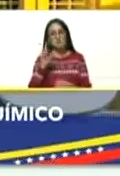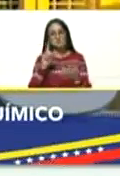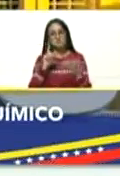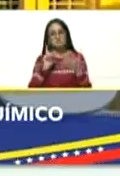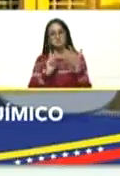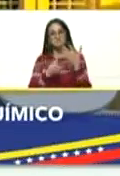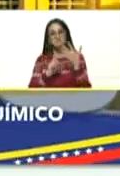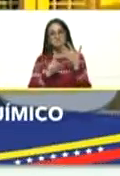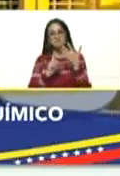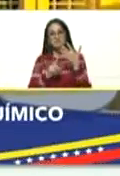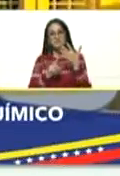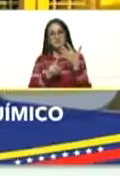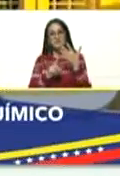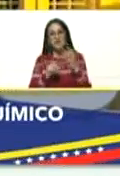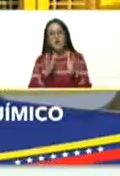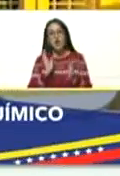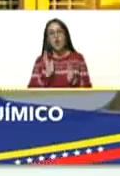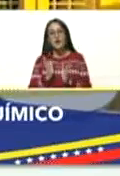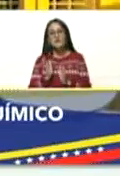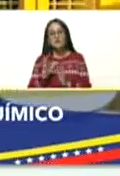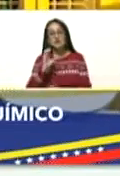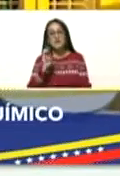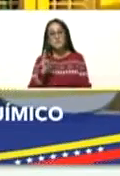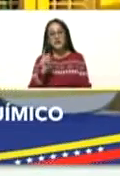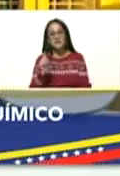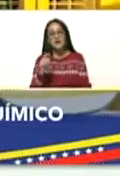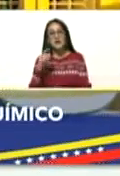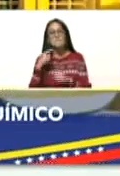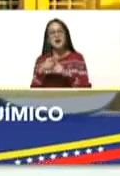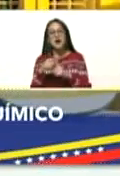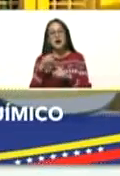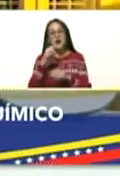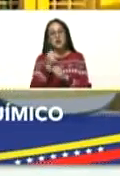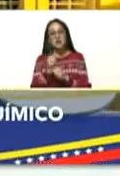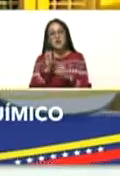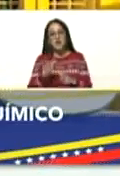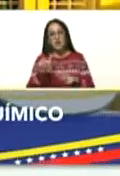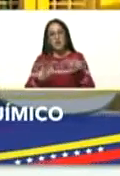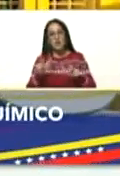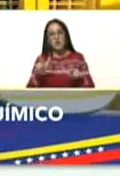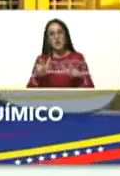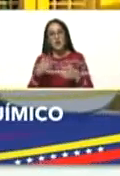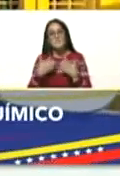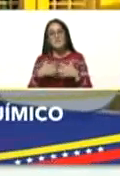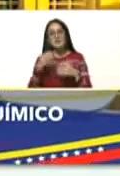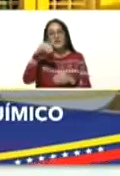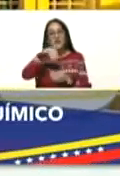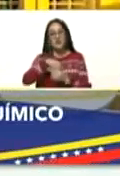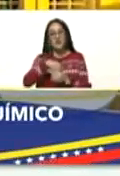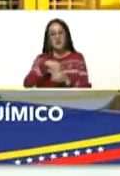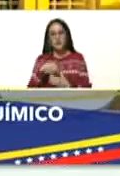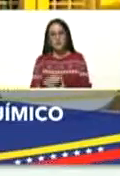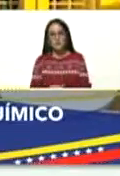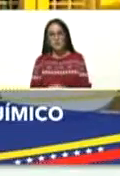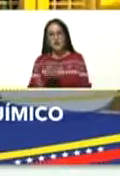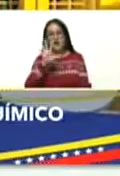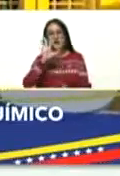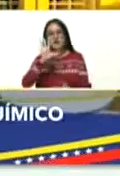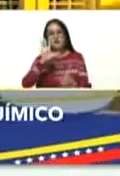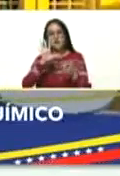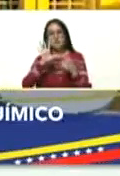La organización de los CPT y la clase obrera empresa adentro. Quinto